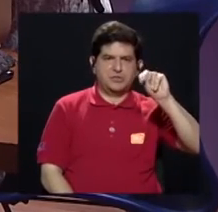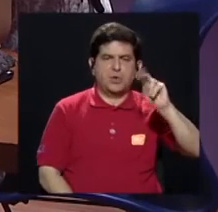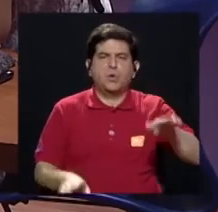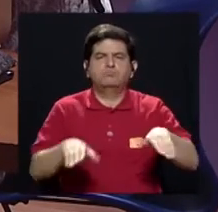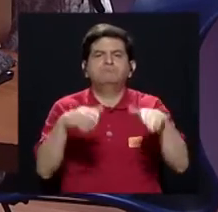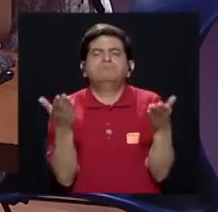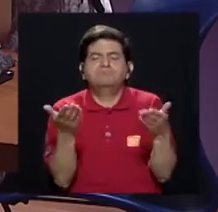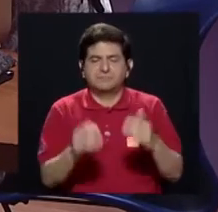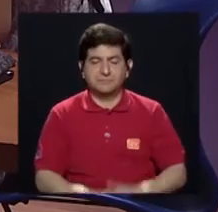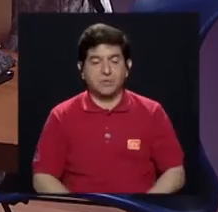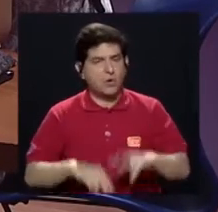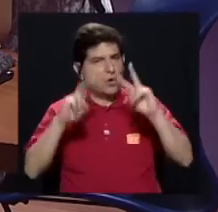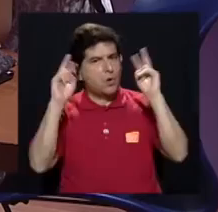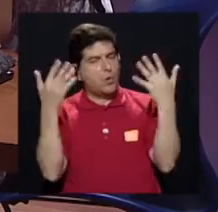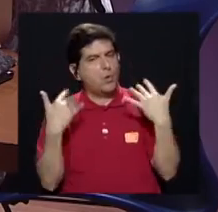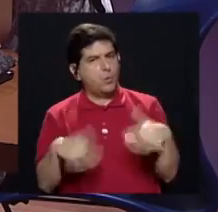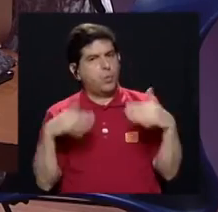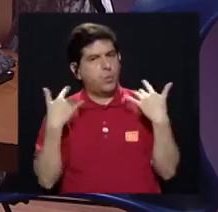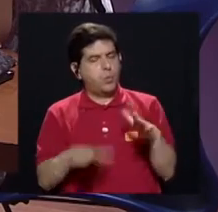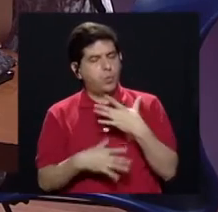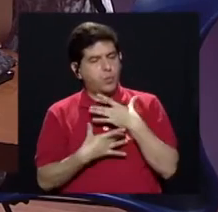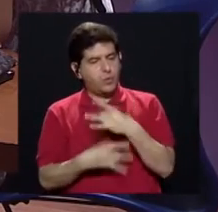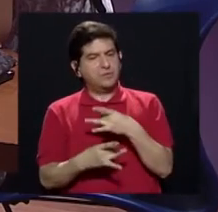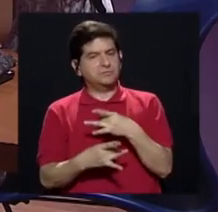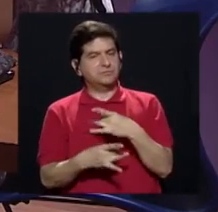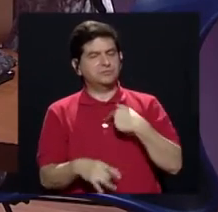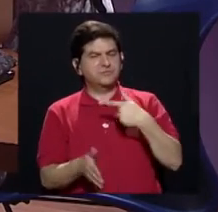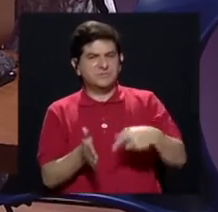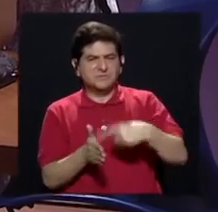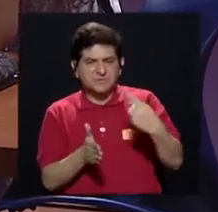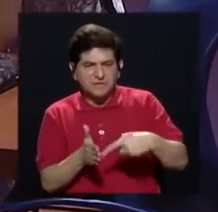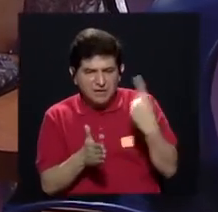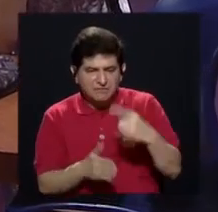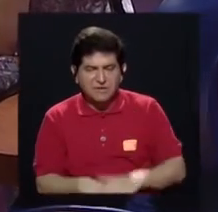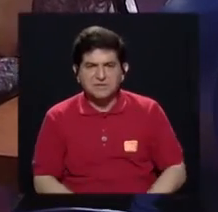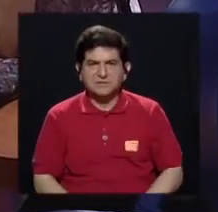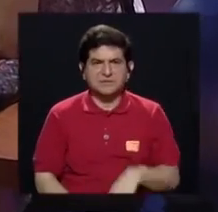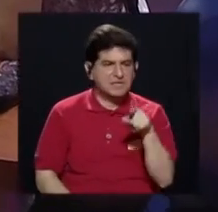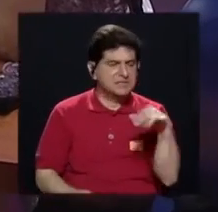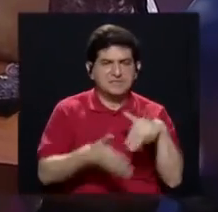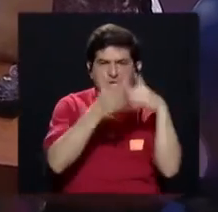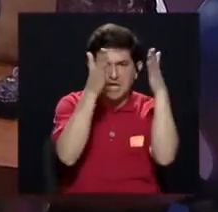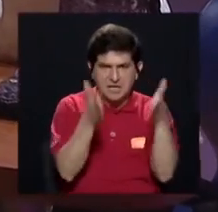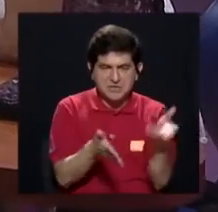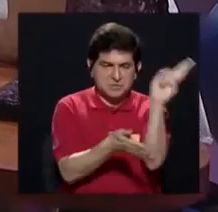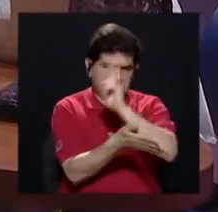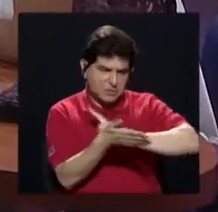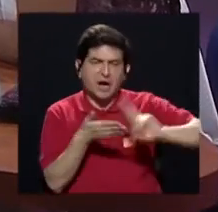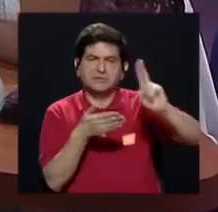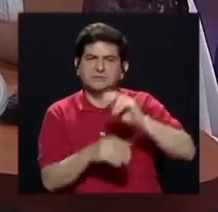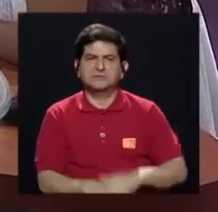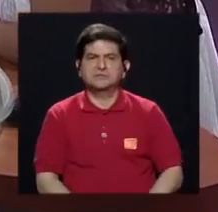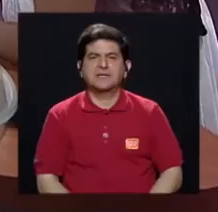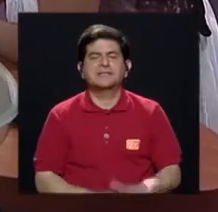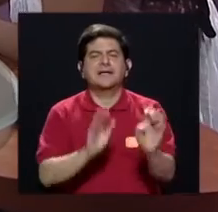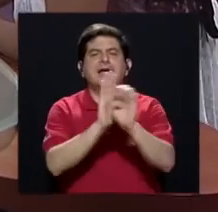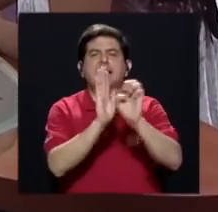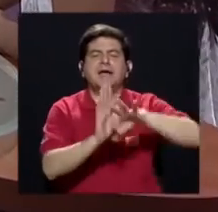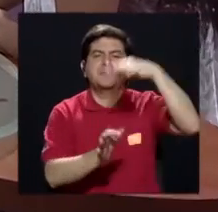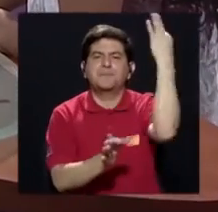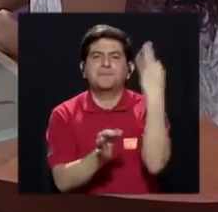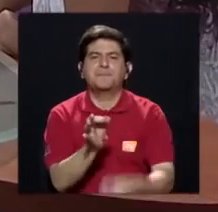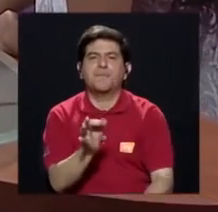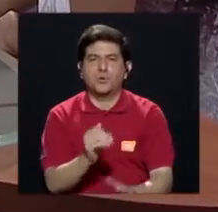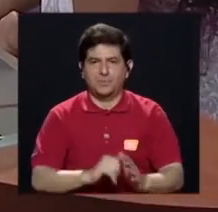Bueno, ese es un tema interesantísimo. Yo a veces en los alumnos en la universidad pongo un ejemplo sencillo,